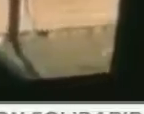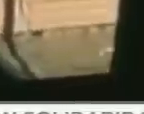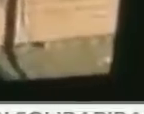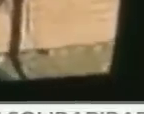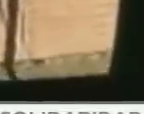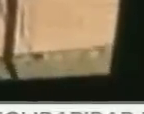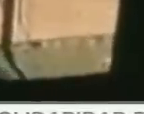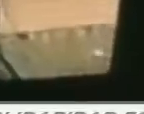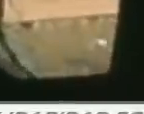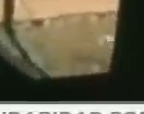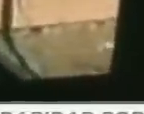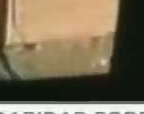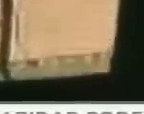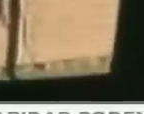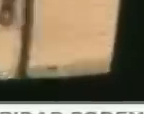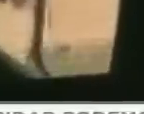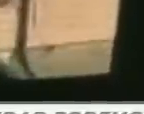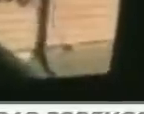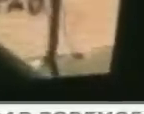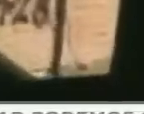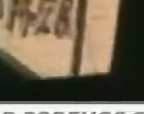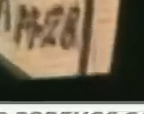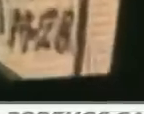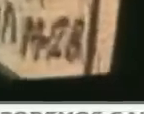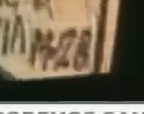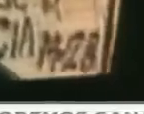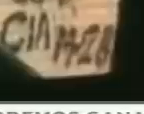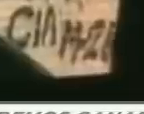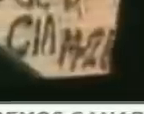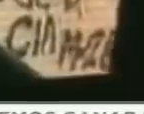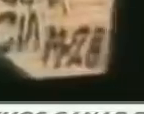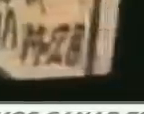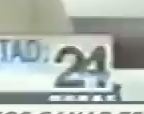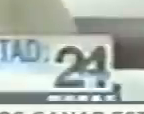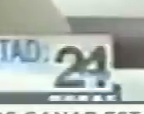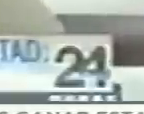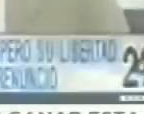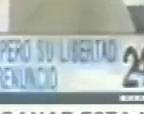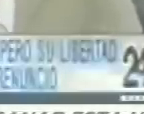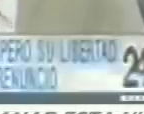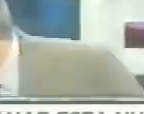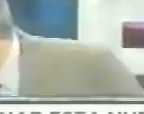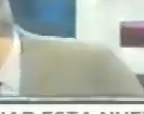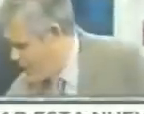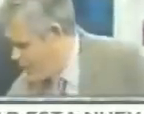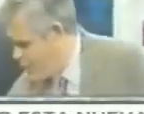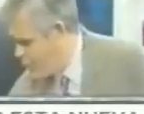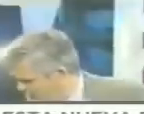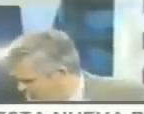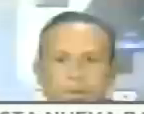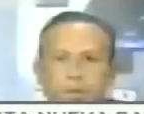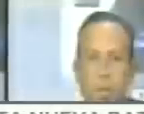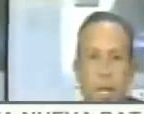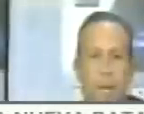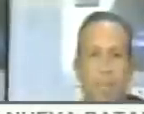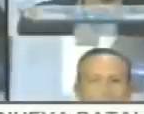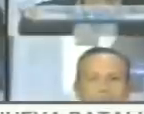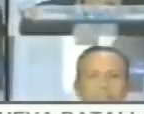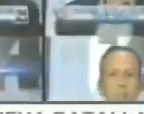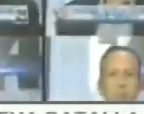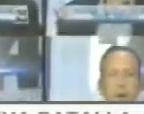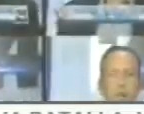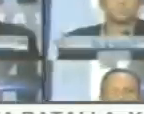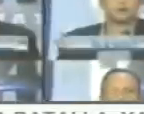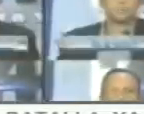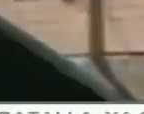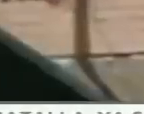ha disparado contra los manifestantes que venían en forma pacífica. ¿Con cuántos eran que estaban armados disparando contra el... Ya quedan más de